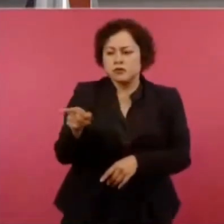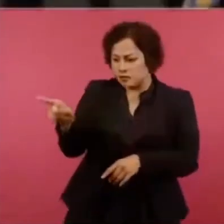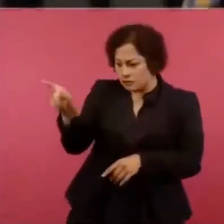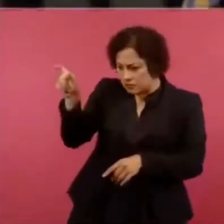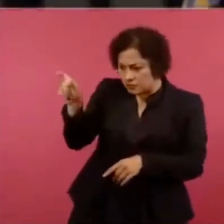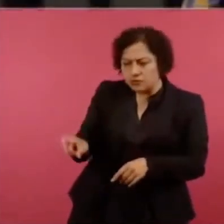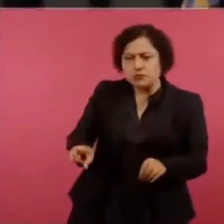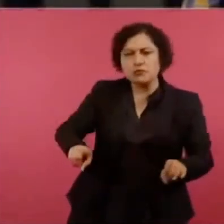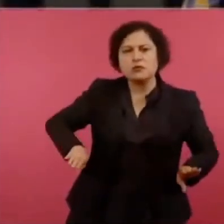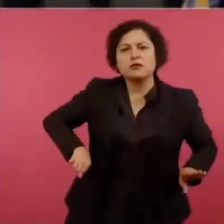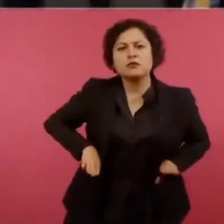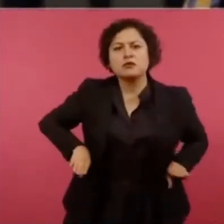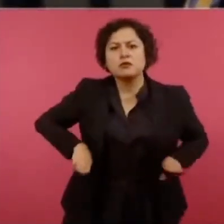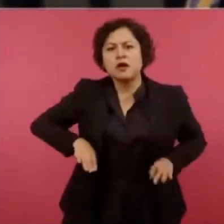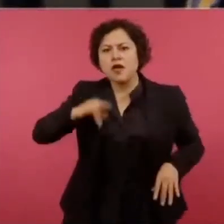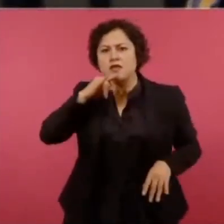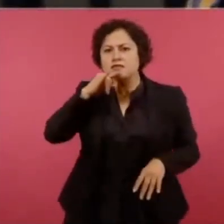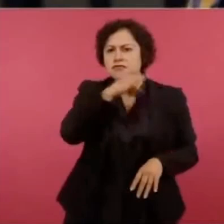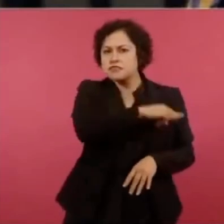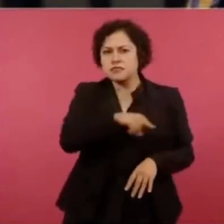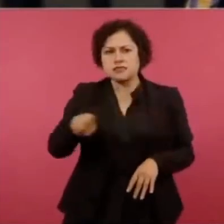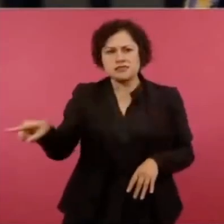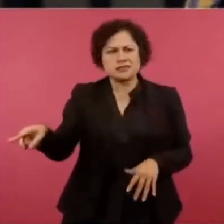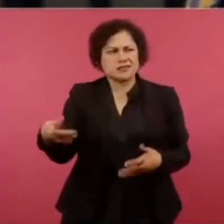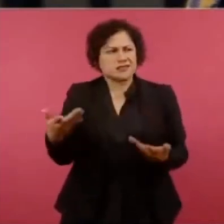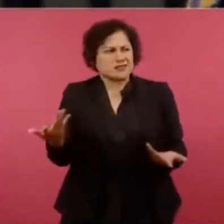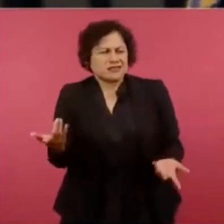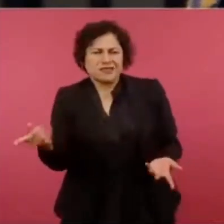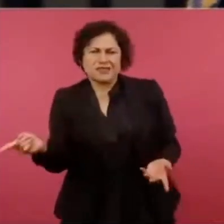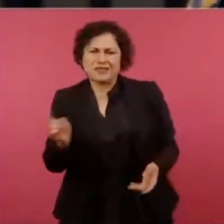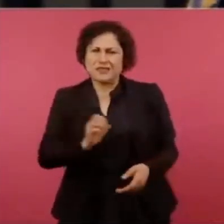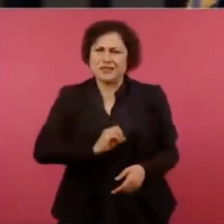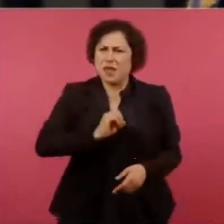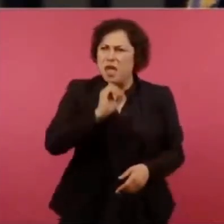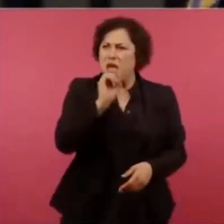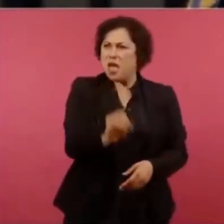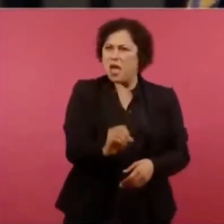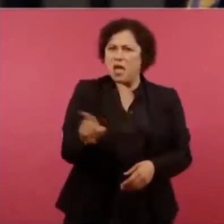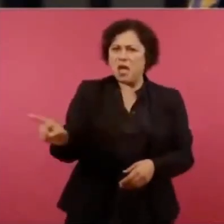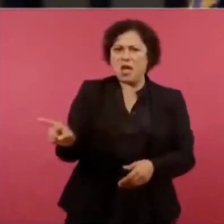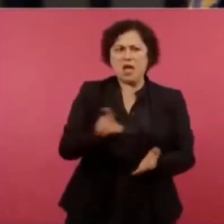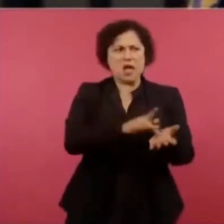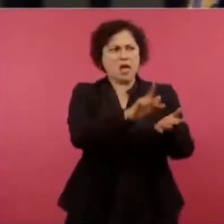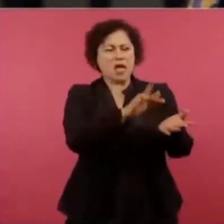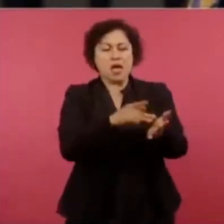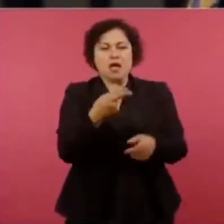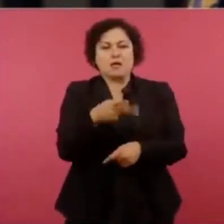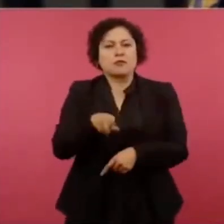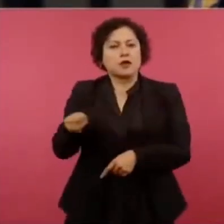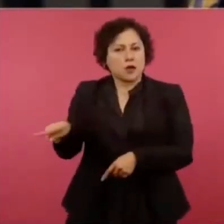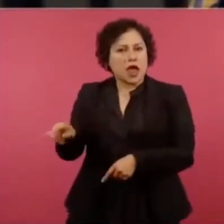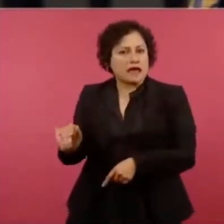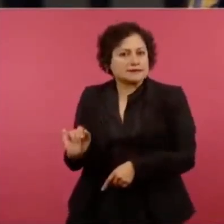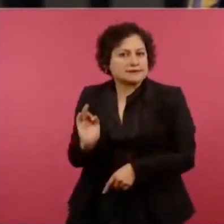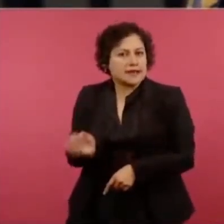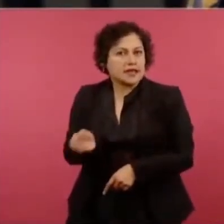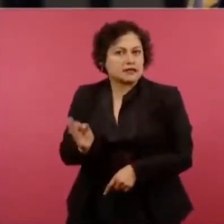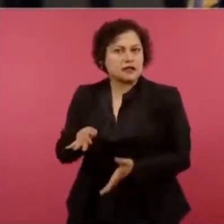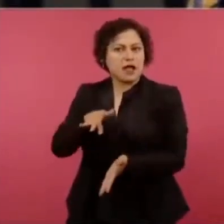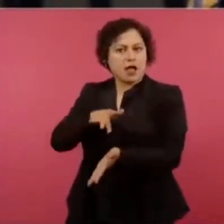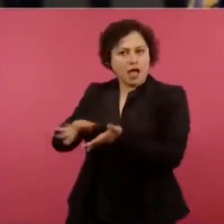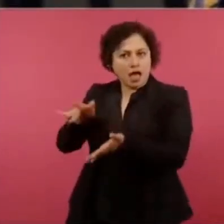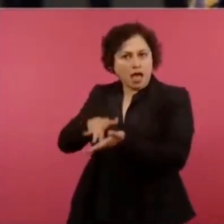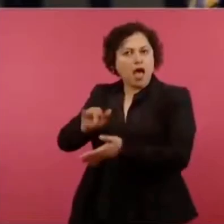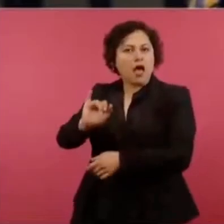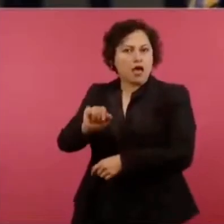ya una cosa del pensamiento de estos oligarcas de que ellos sí, con donación de impuestos, ellos sí,